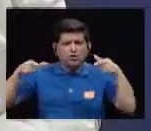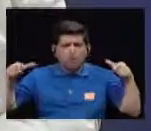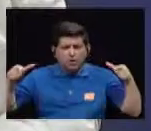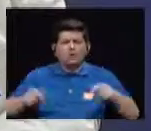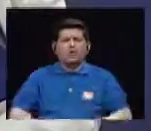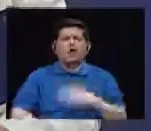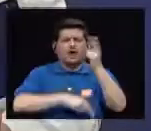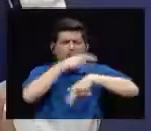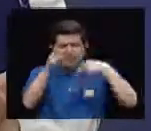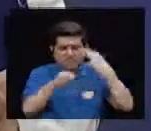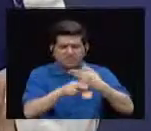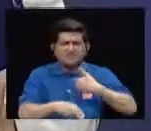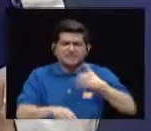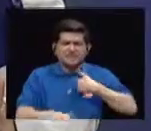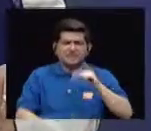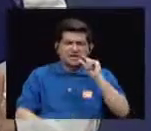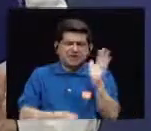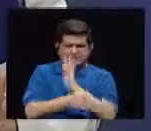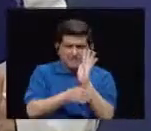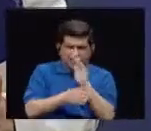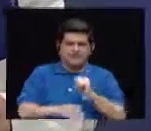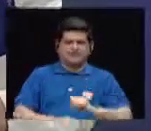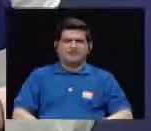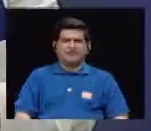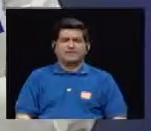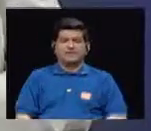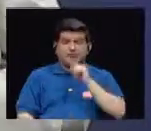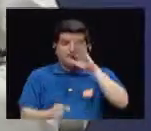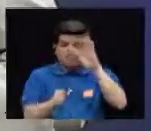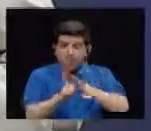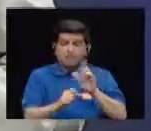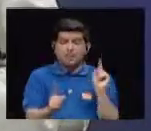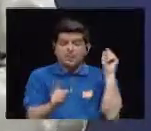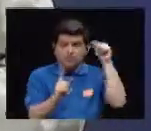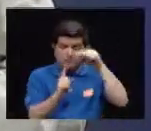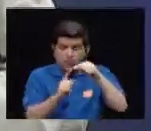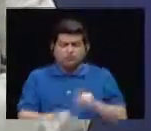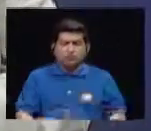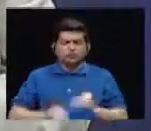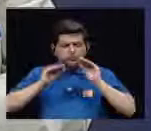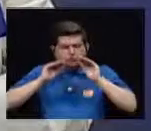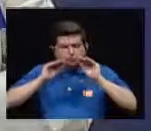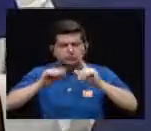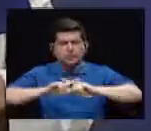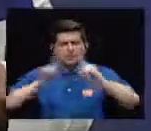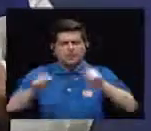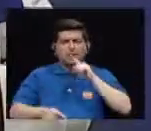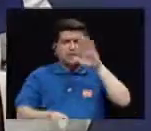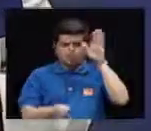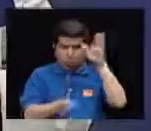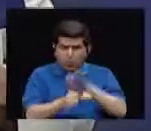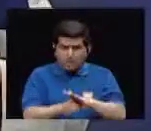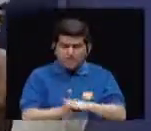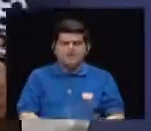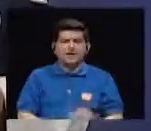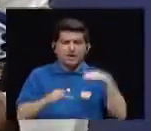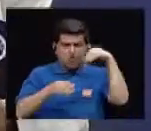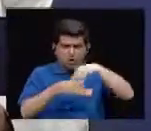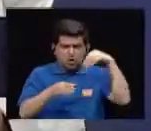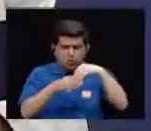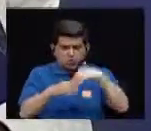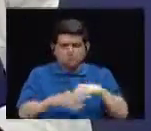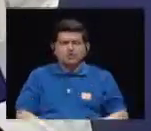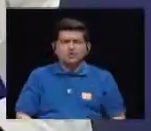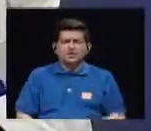lenguaje universal que tiene el corto, para cumplir con el propósito académico, pero que lo cumple en su